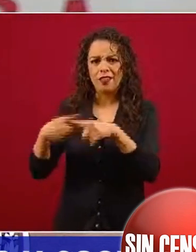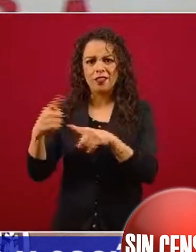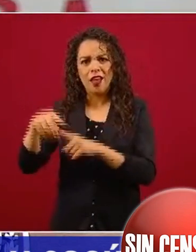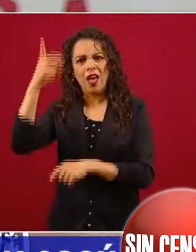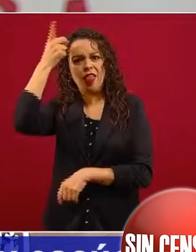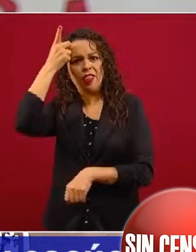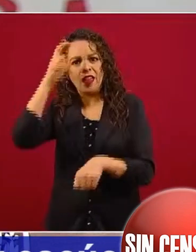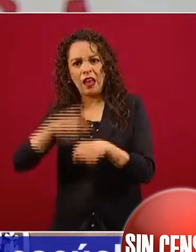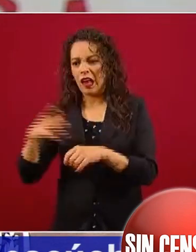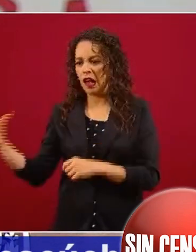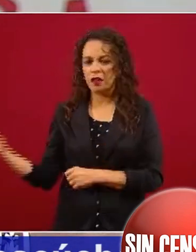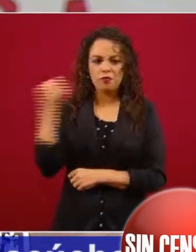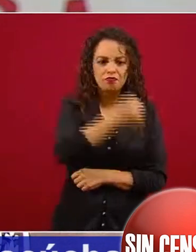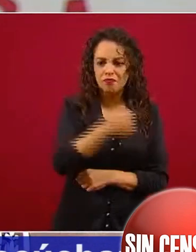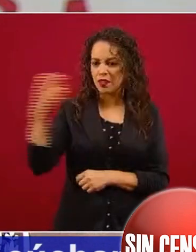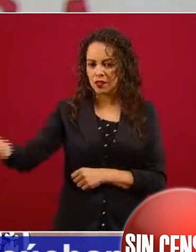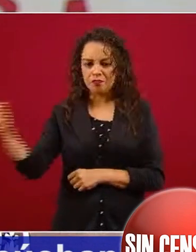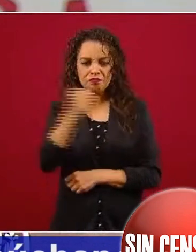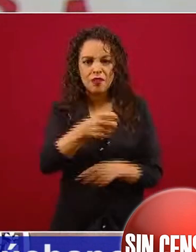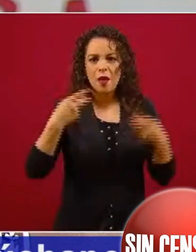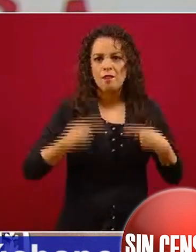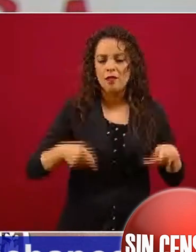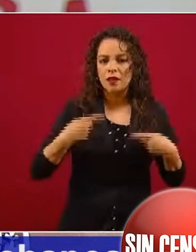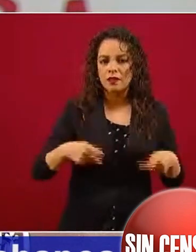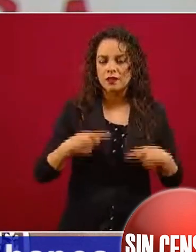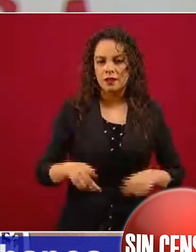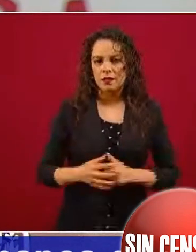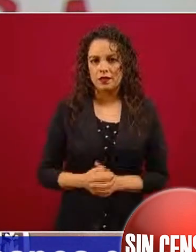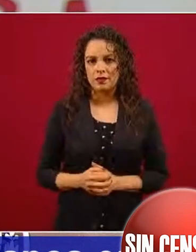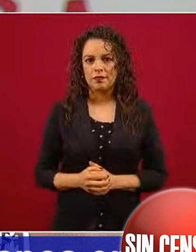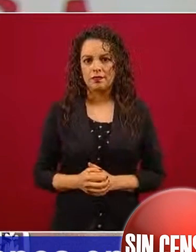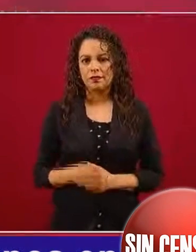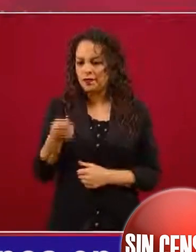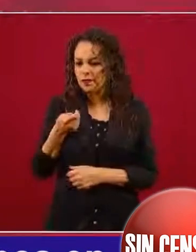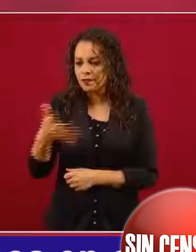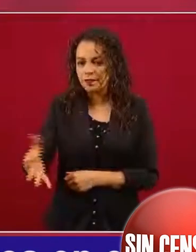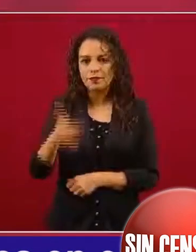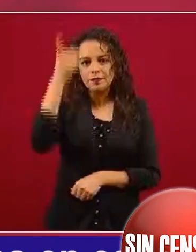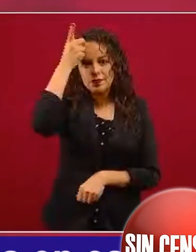direcciones, las llamadas direcciones adjuntas.